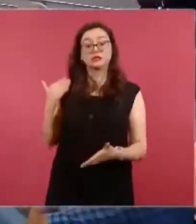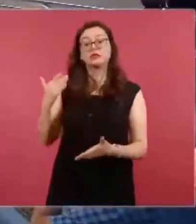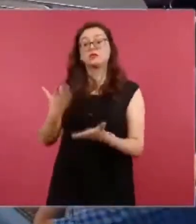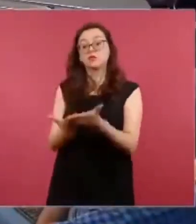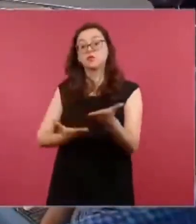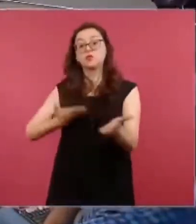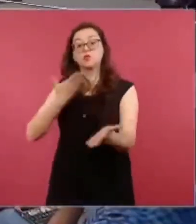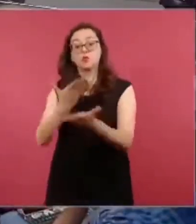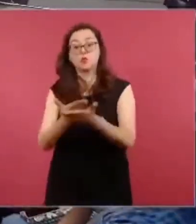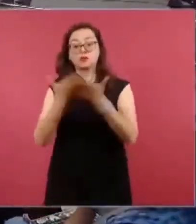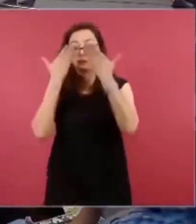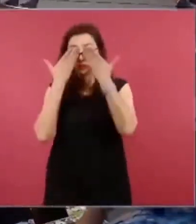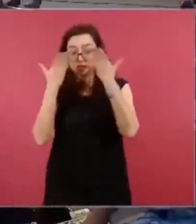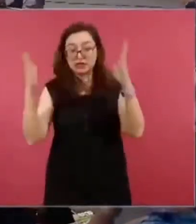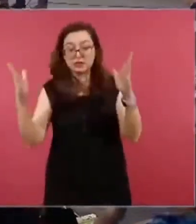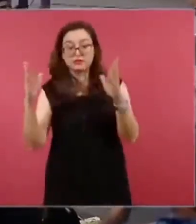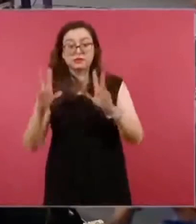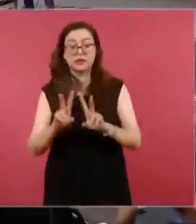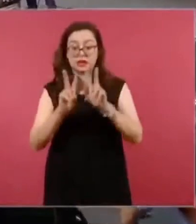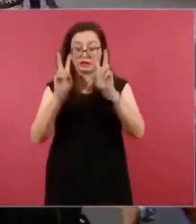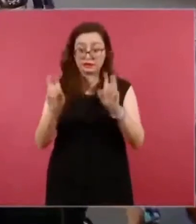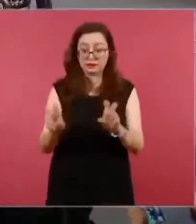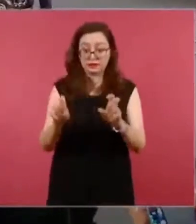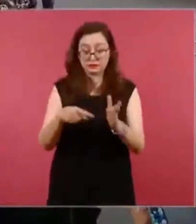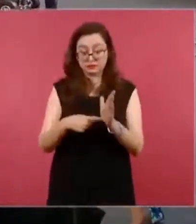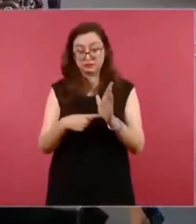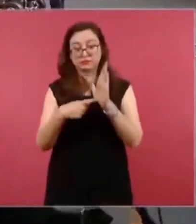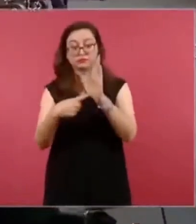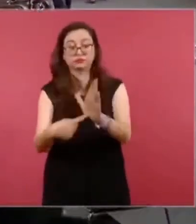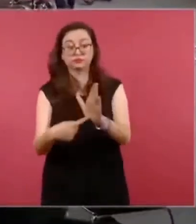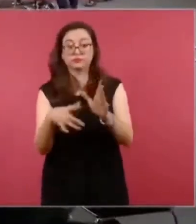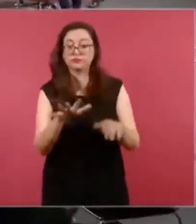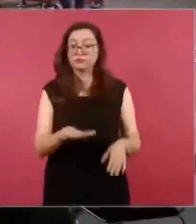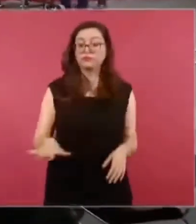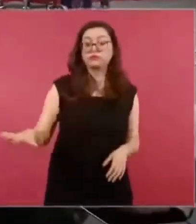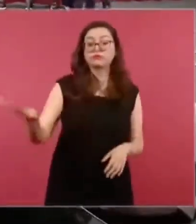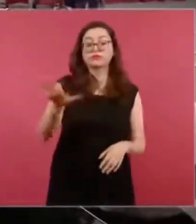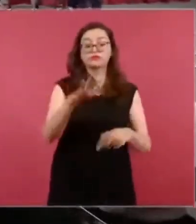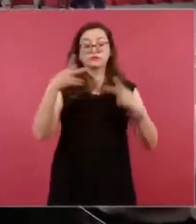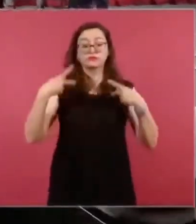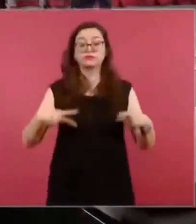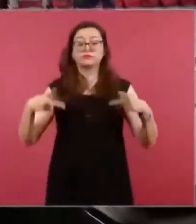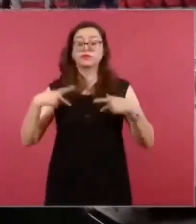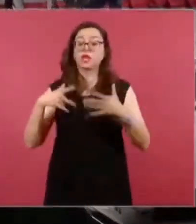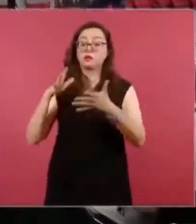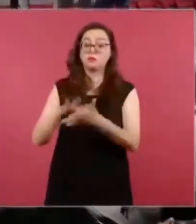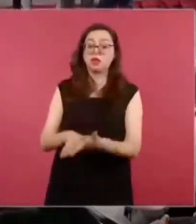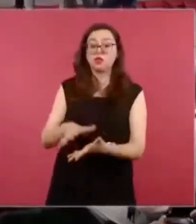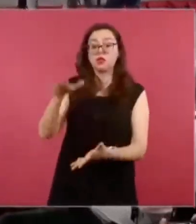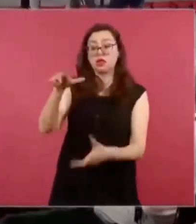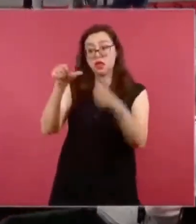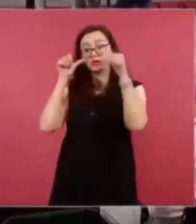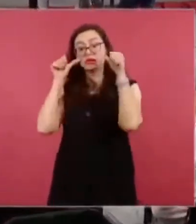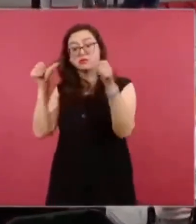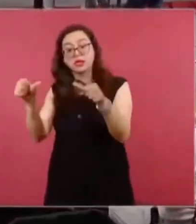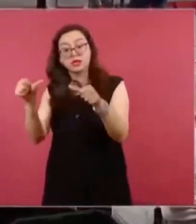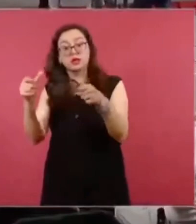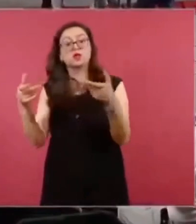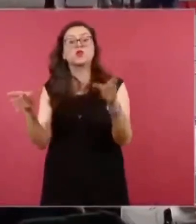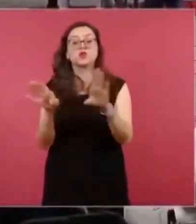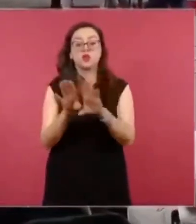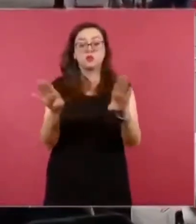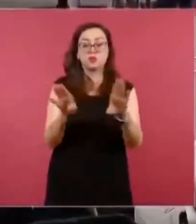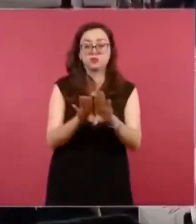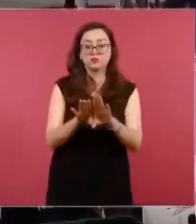que tienden a mejorar la situación económica de la clase más numerosa del país, encierra la base de una